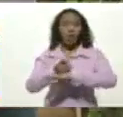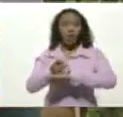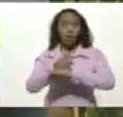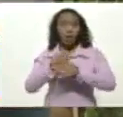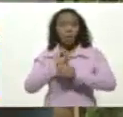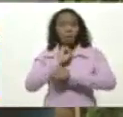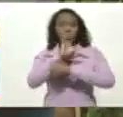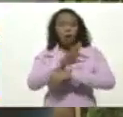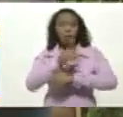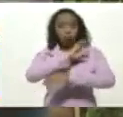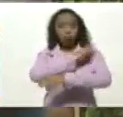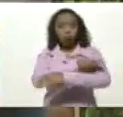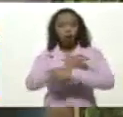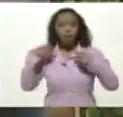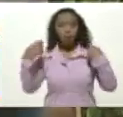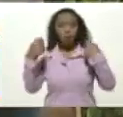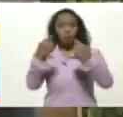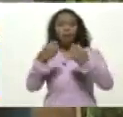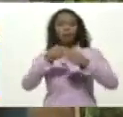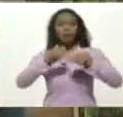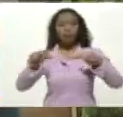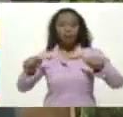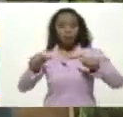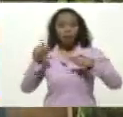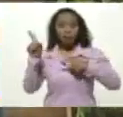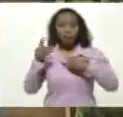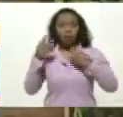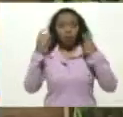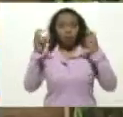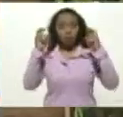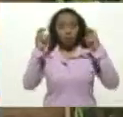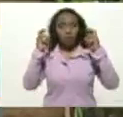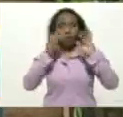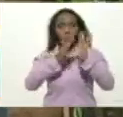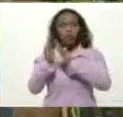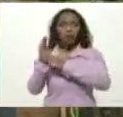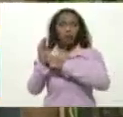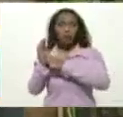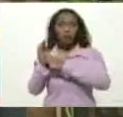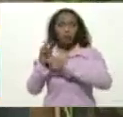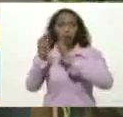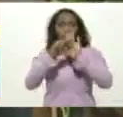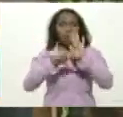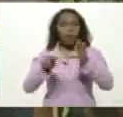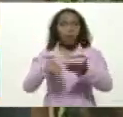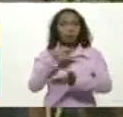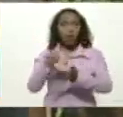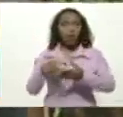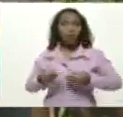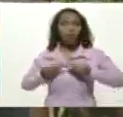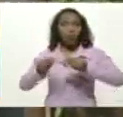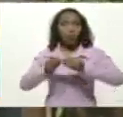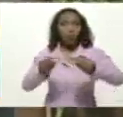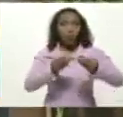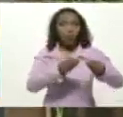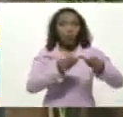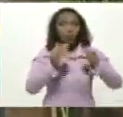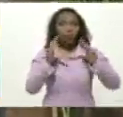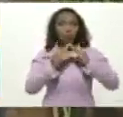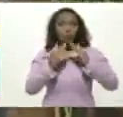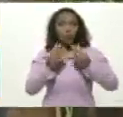del poder popular en el territorio a través de los viveros comunitarios. A nivel nacional hemos entregado 31 viveros